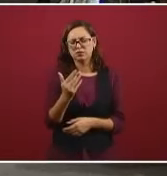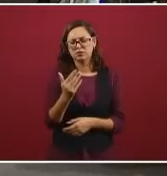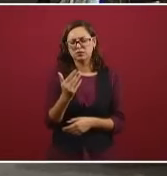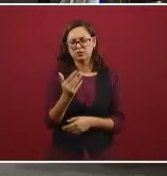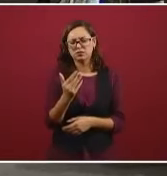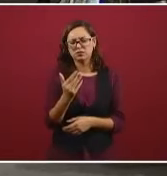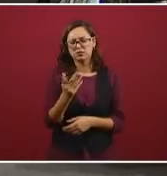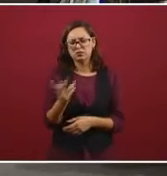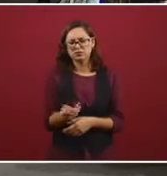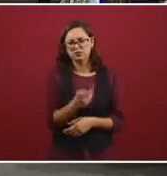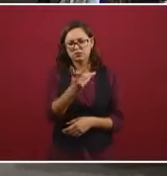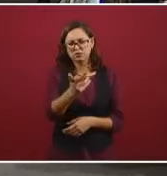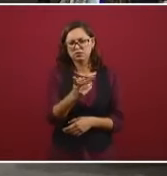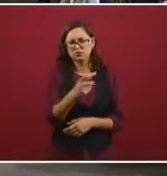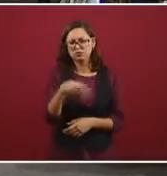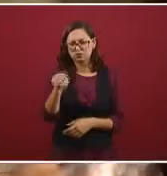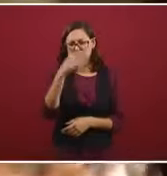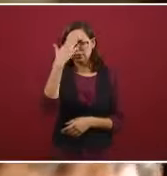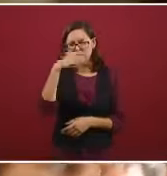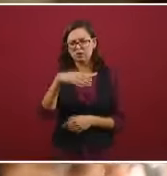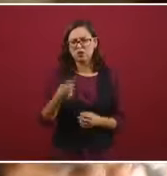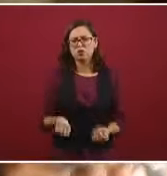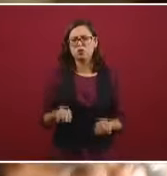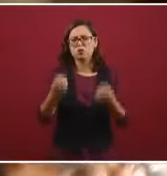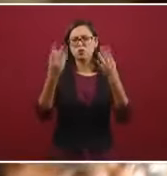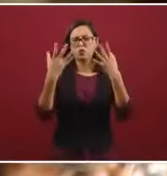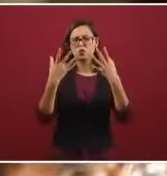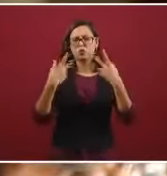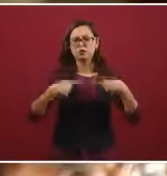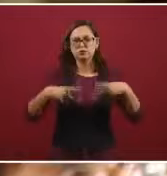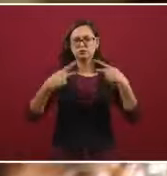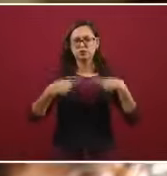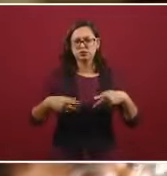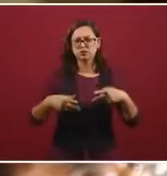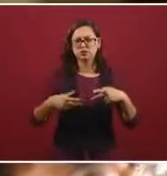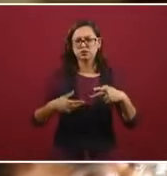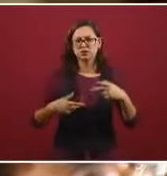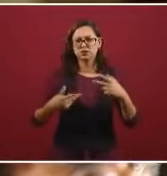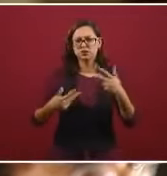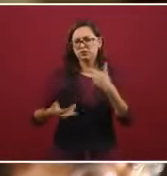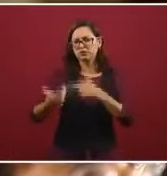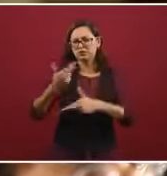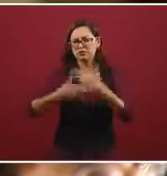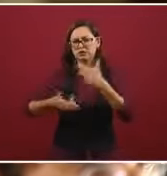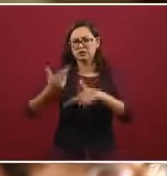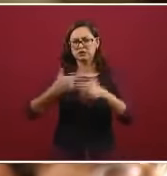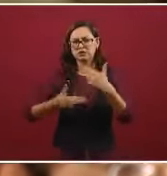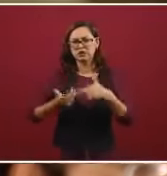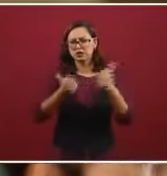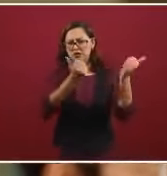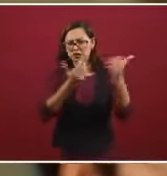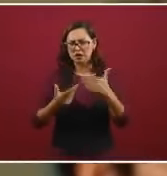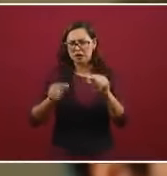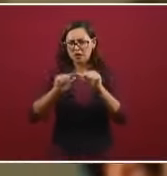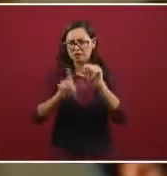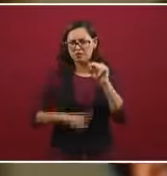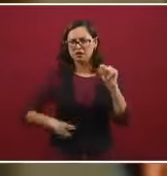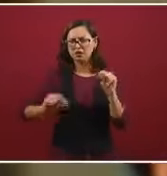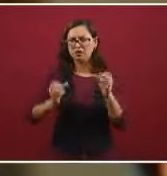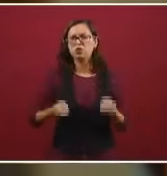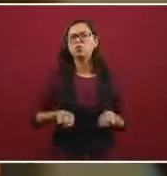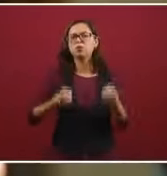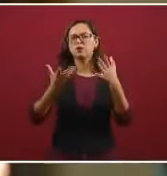promedio diario de deportaciones a partir de que iniciaron esta estrategia migratoria? Sí.